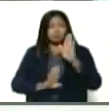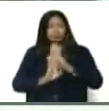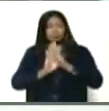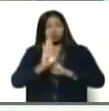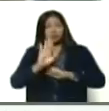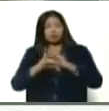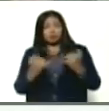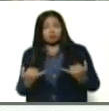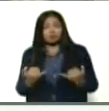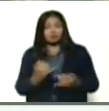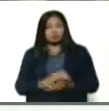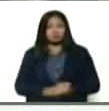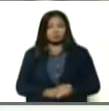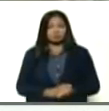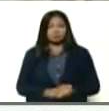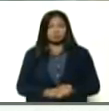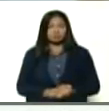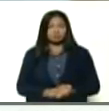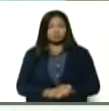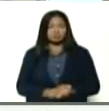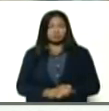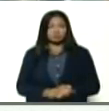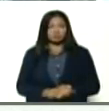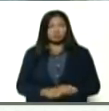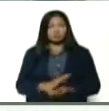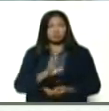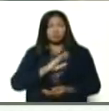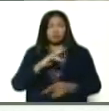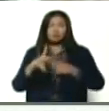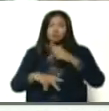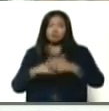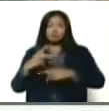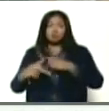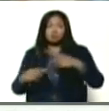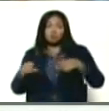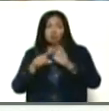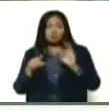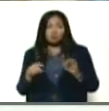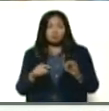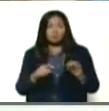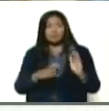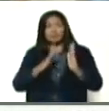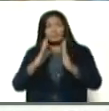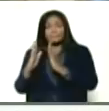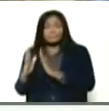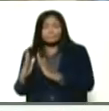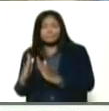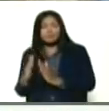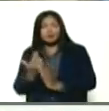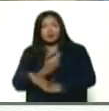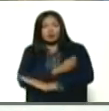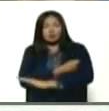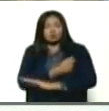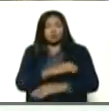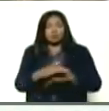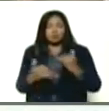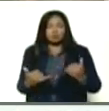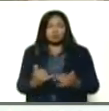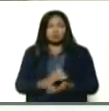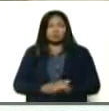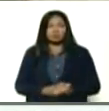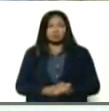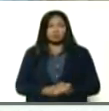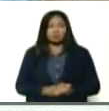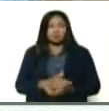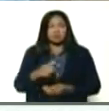incrementar con la producción, también incrementar los suministros de la vacuna para Venezuela,